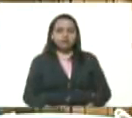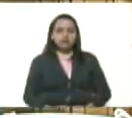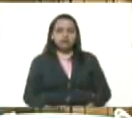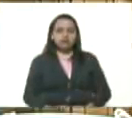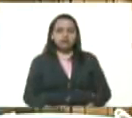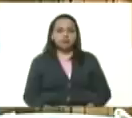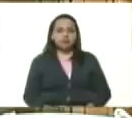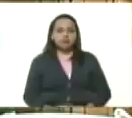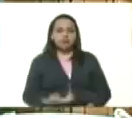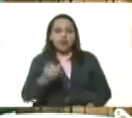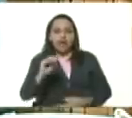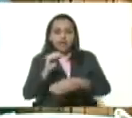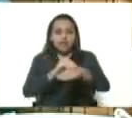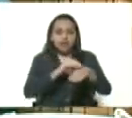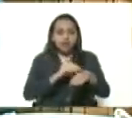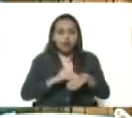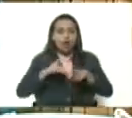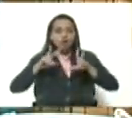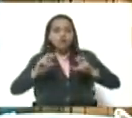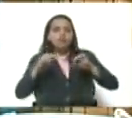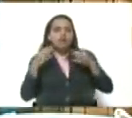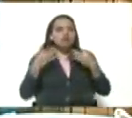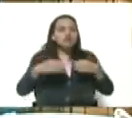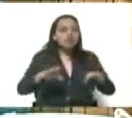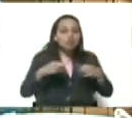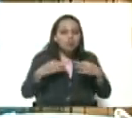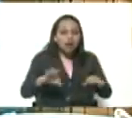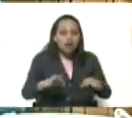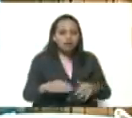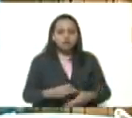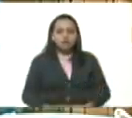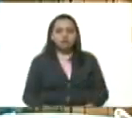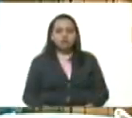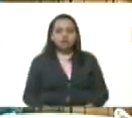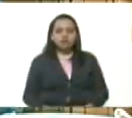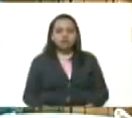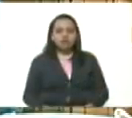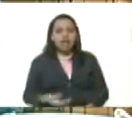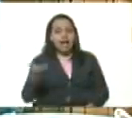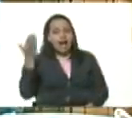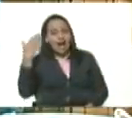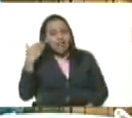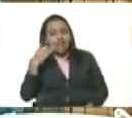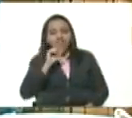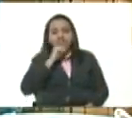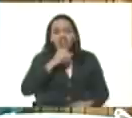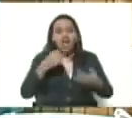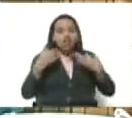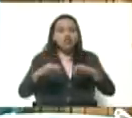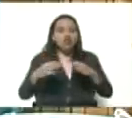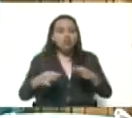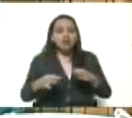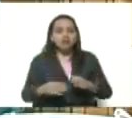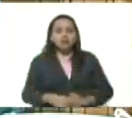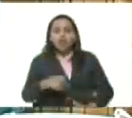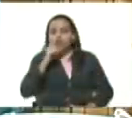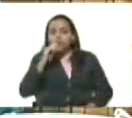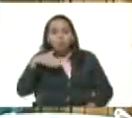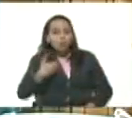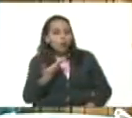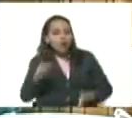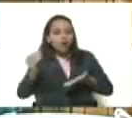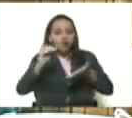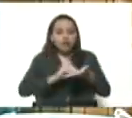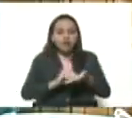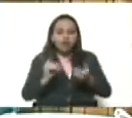La han llamado en otras partes la nueva normalidad. La vieja normalidad no volverá